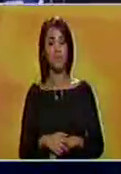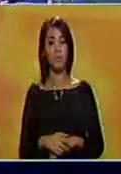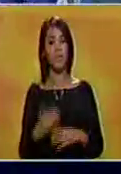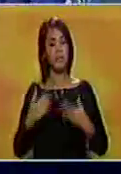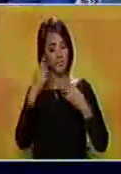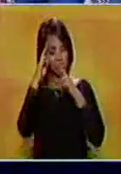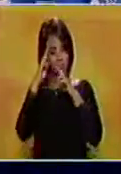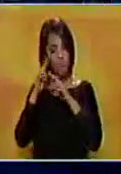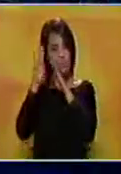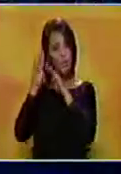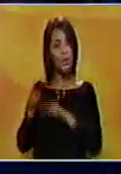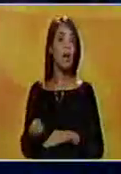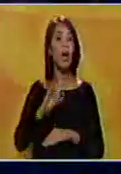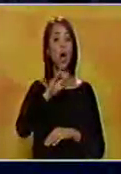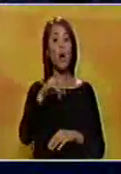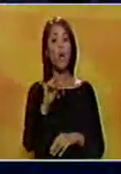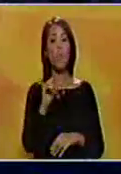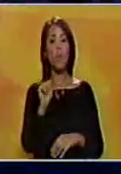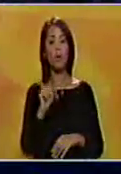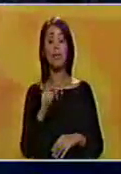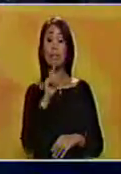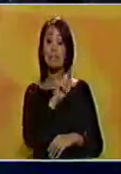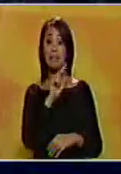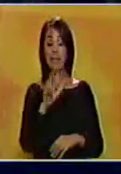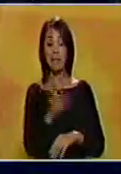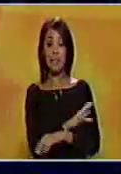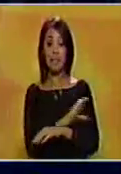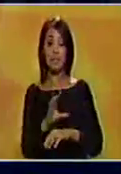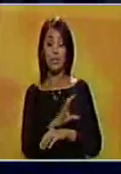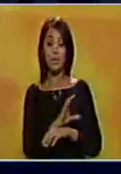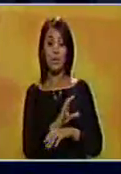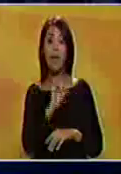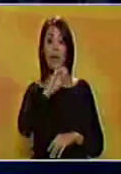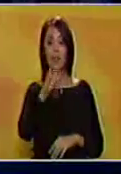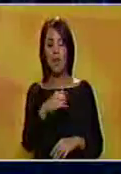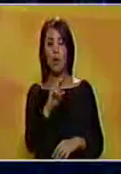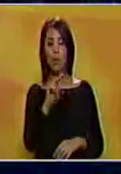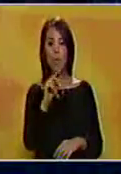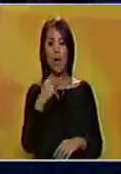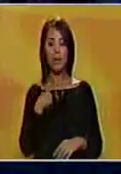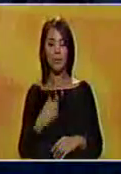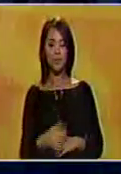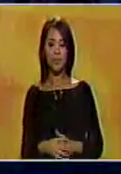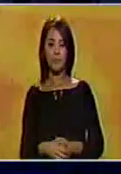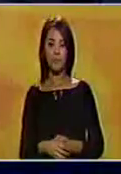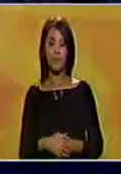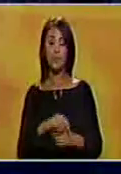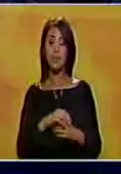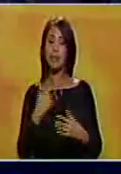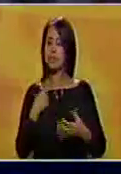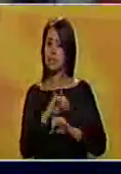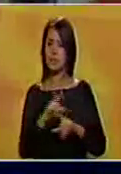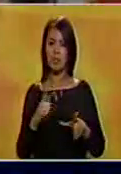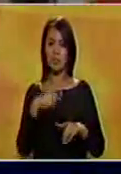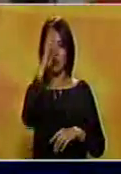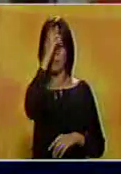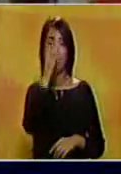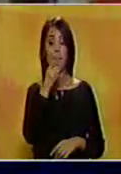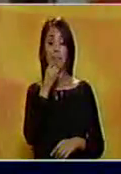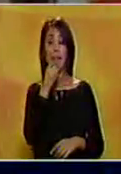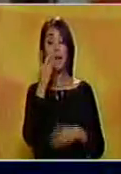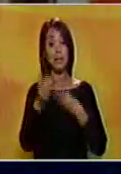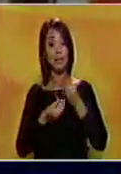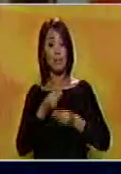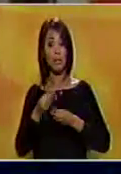Juan Luis Guerra, en donde voy a grabar 13 canciones de Juan Luis Guerra, que es una maravilla de disco, que ya lo estoy haciendo en República Dominicana.